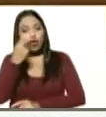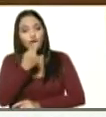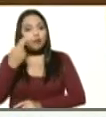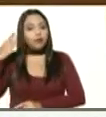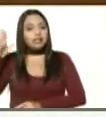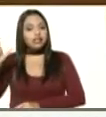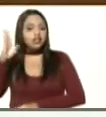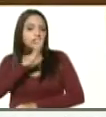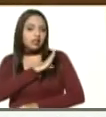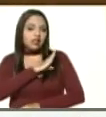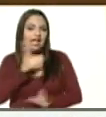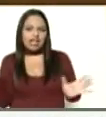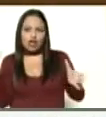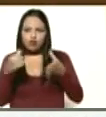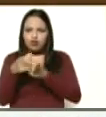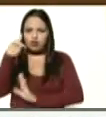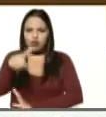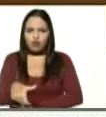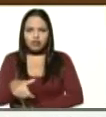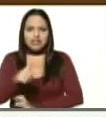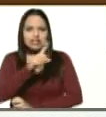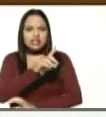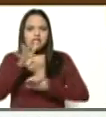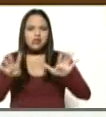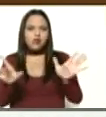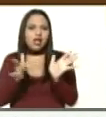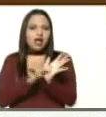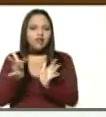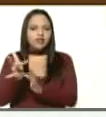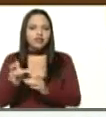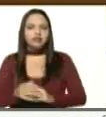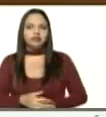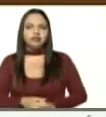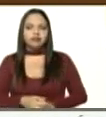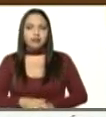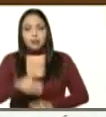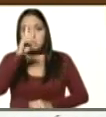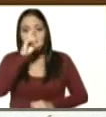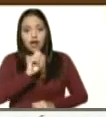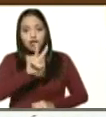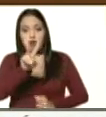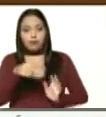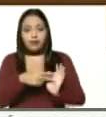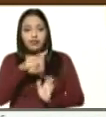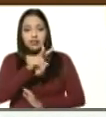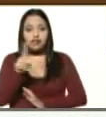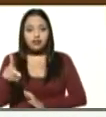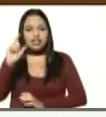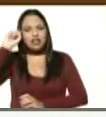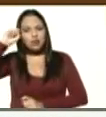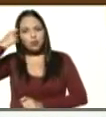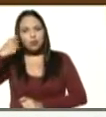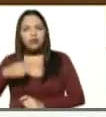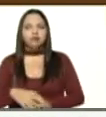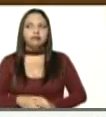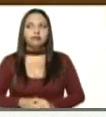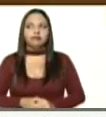tenemos. Reunirnos hoy, 19 de abril del año 2021, y recordar